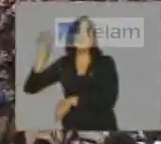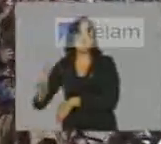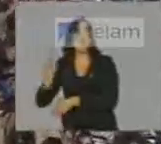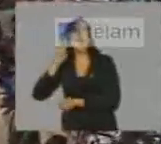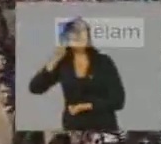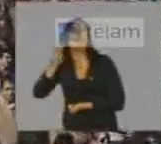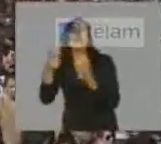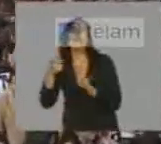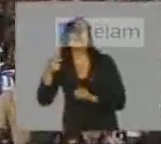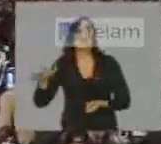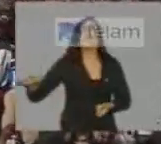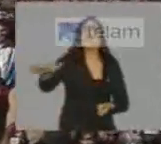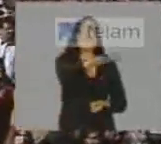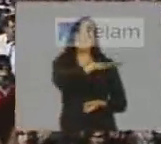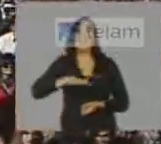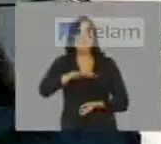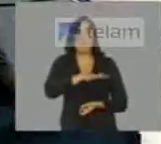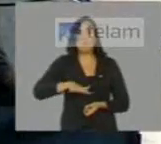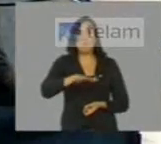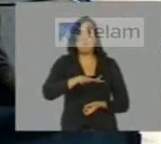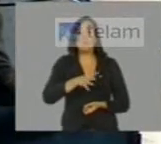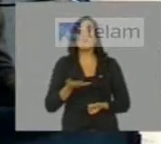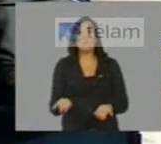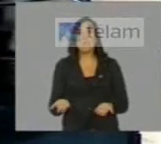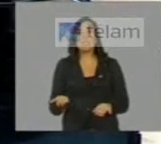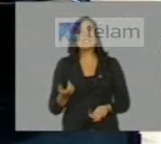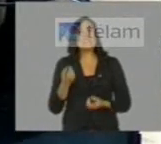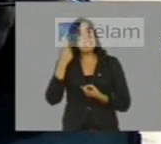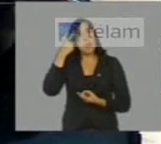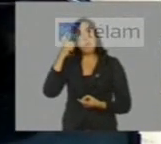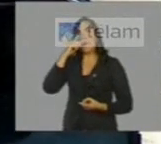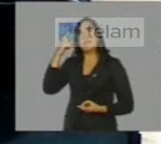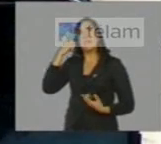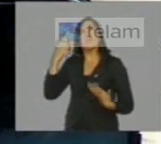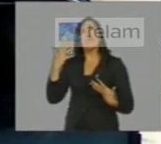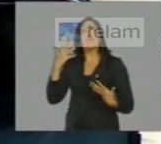pueblo. Era necesario precisamente construir un modelo